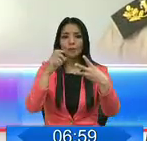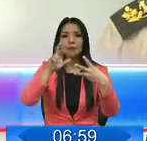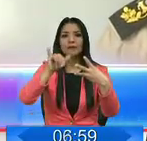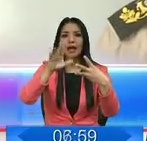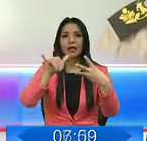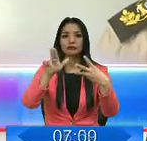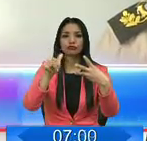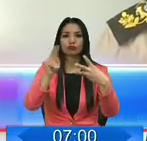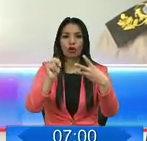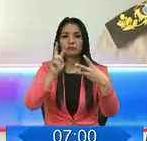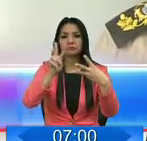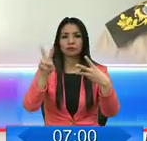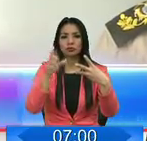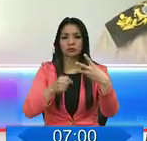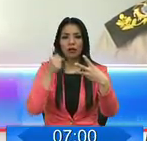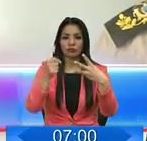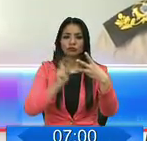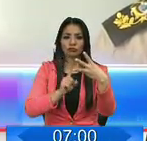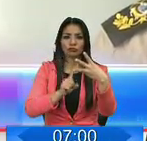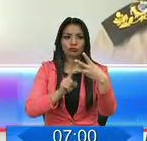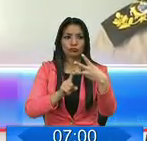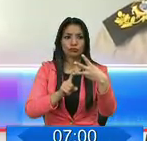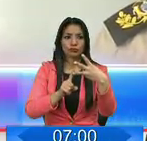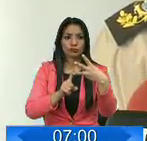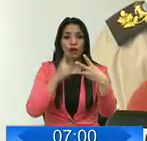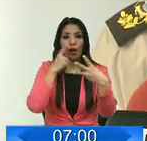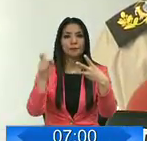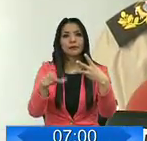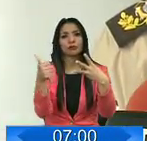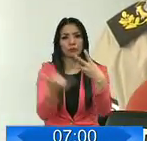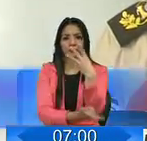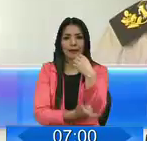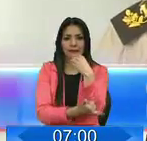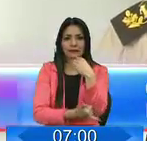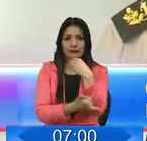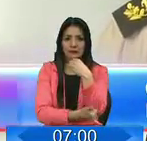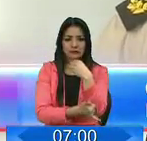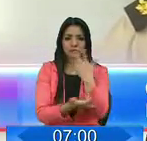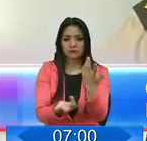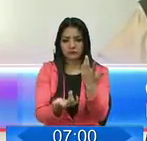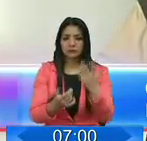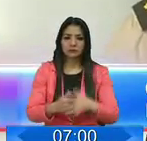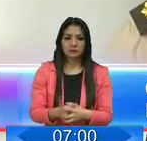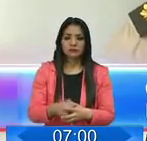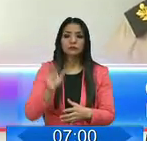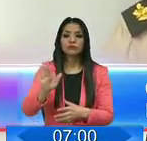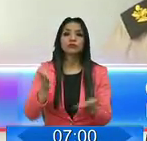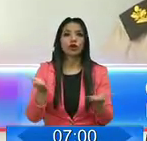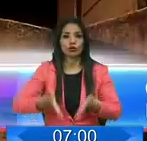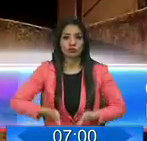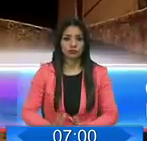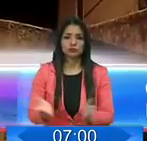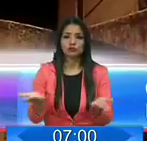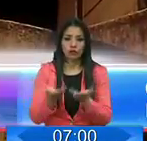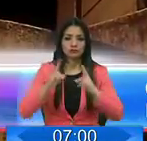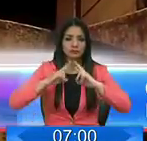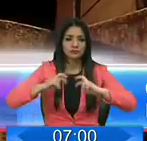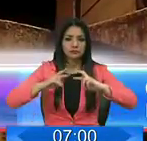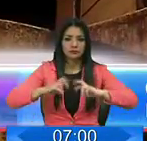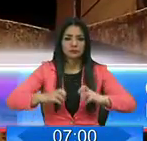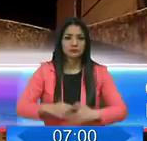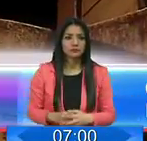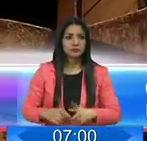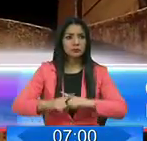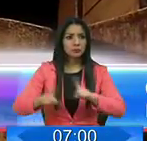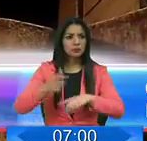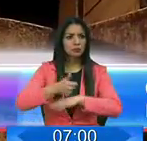22 años, quien es un ciudadano extranjero. Estamos tratando de determinar la nacionalidad de esta persona. Lo que llama la atención a las autoridades